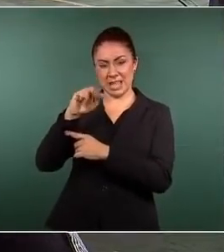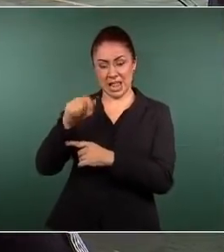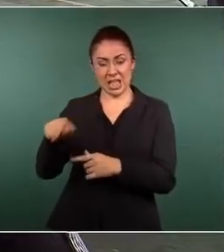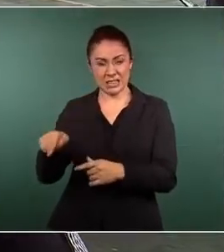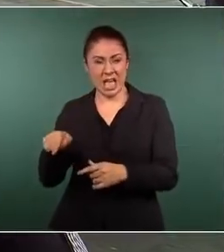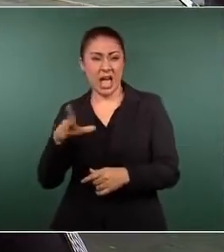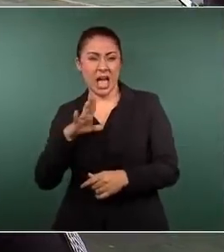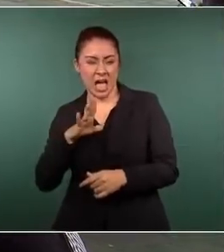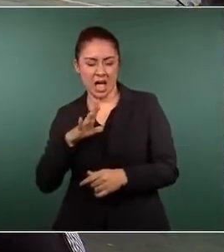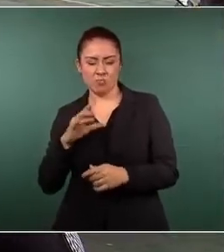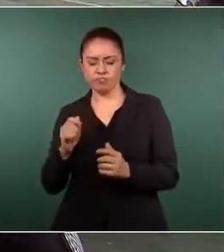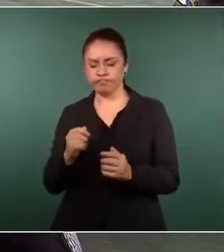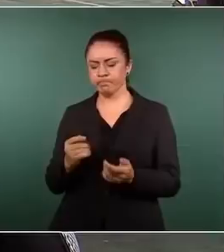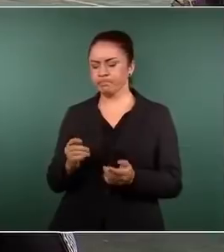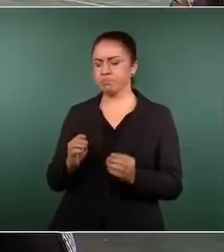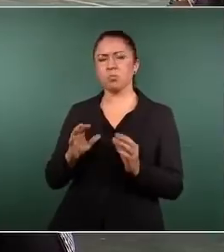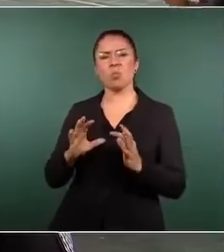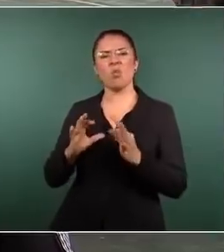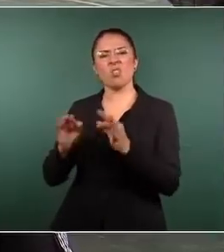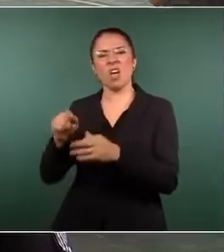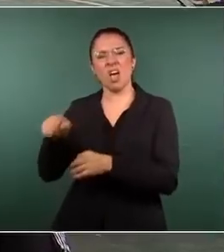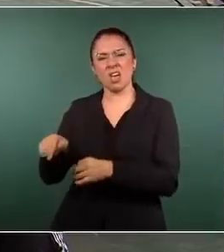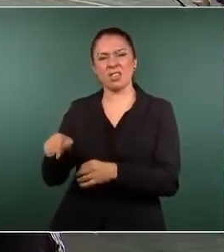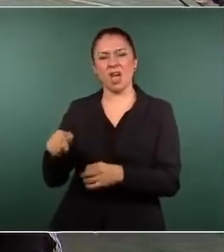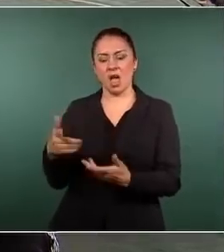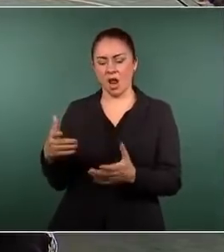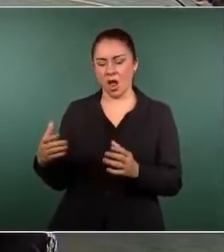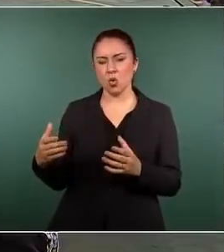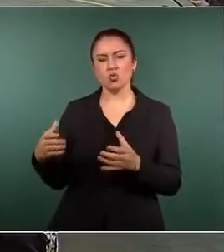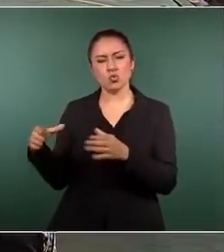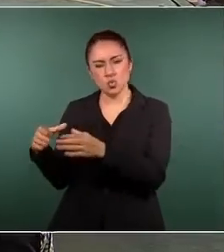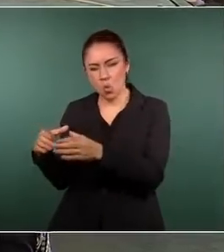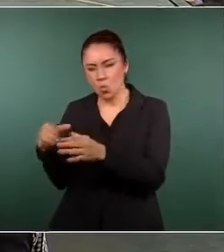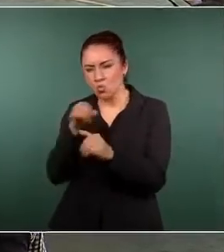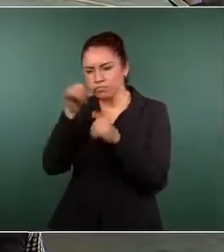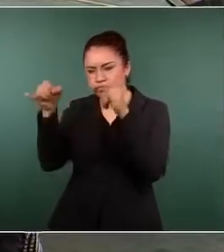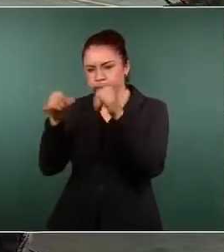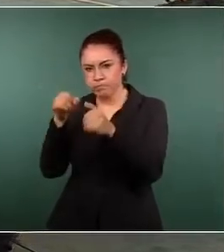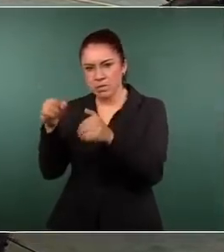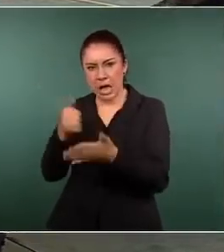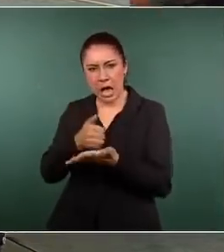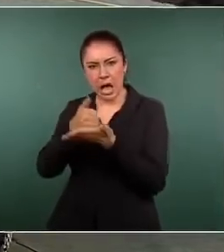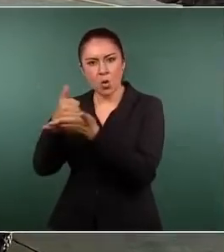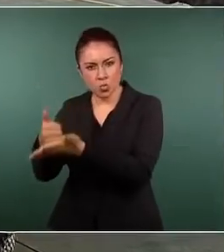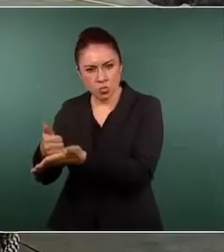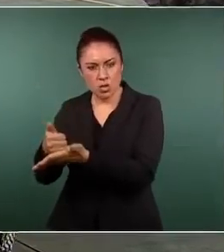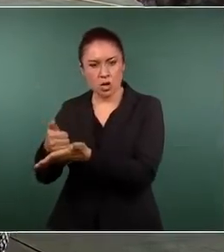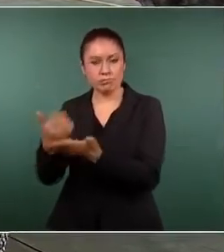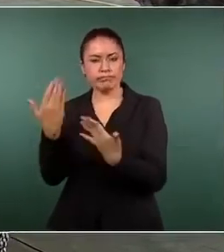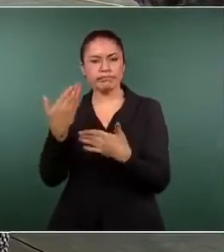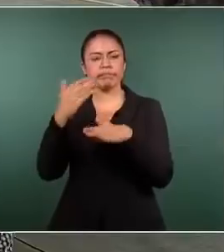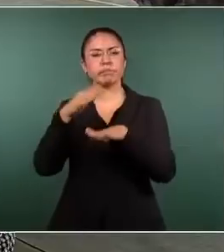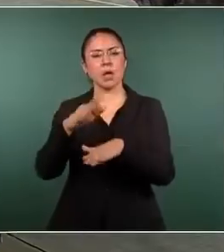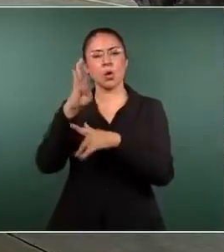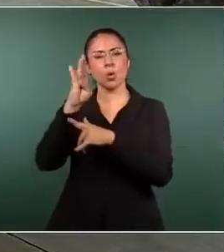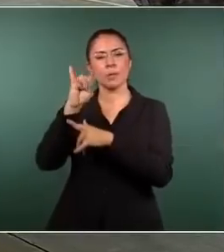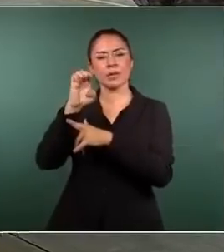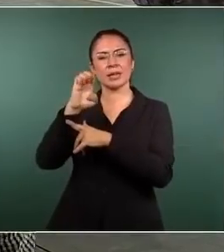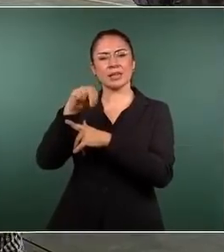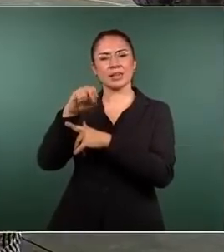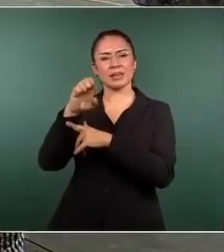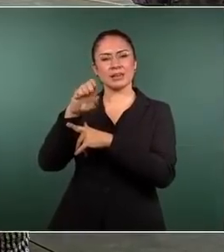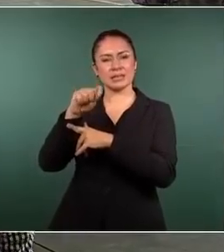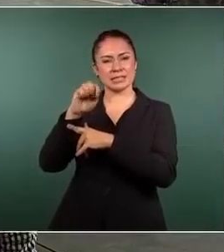las comunidades este es un programa que va a ayudar mucho para que la gente no tenga que